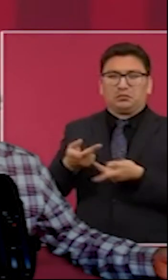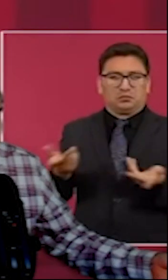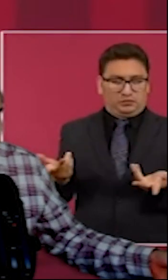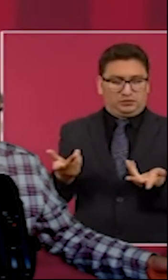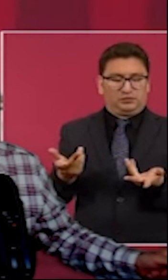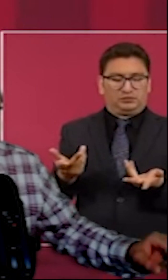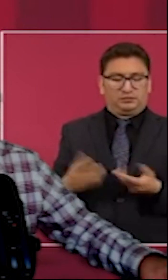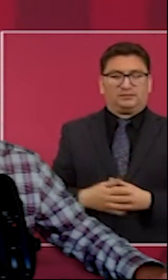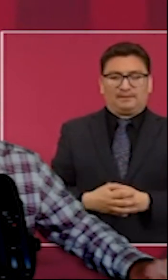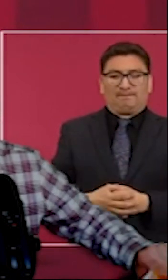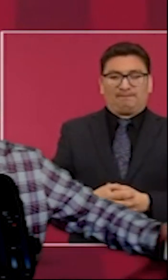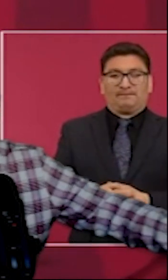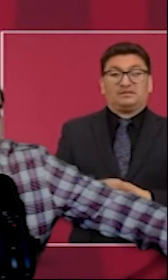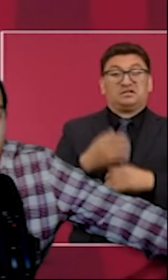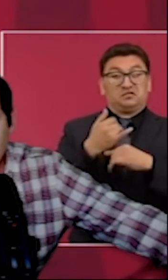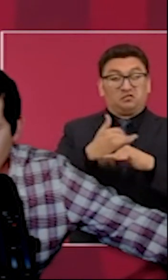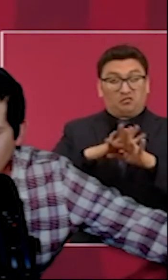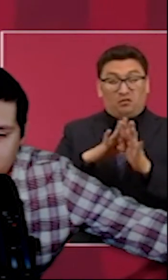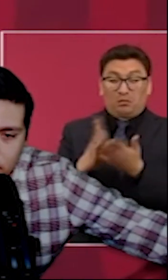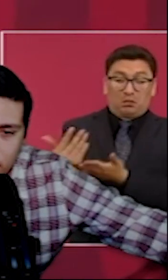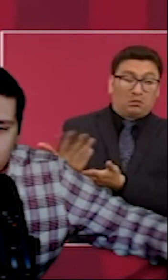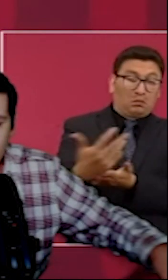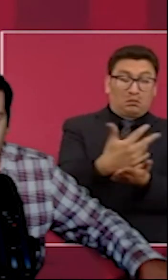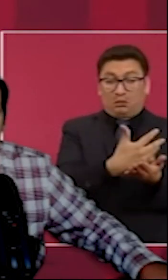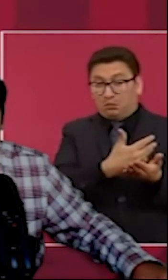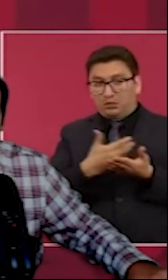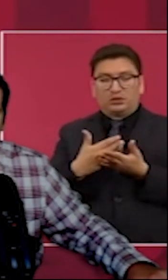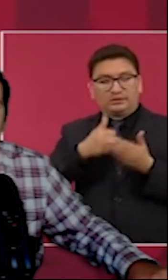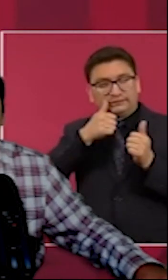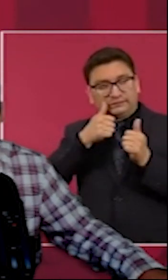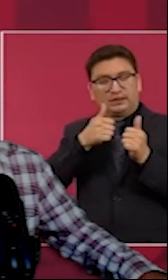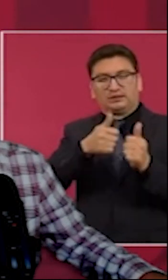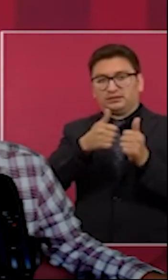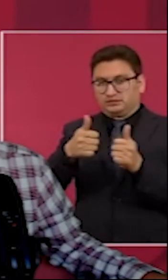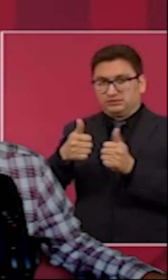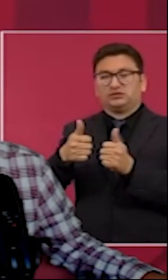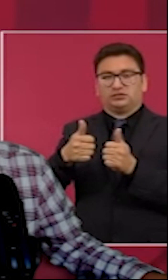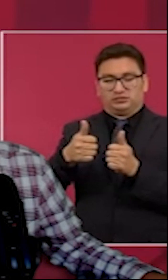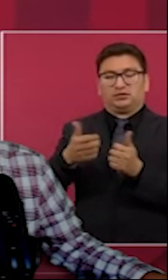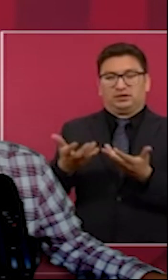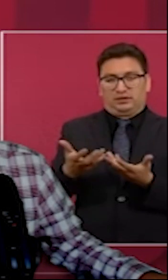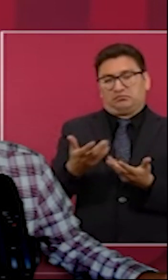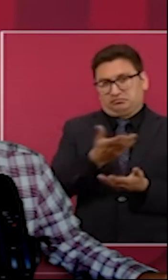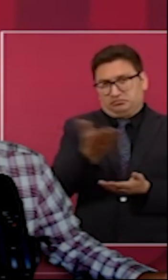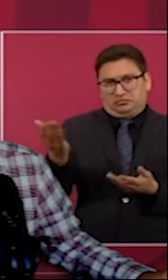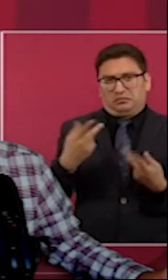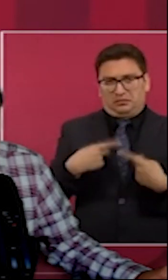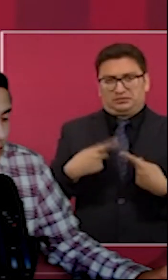y que después de esa consulta, que se escuche pues a